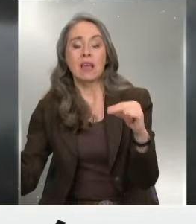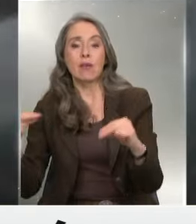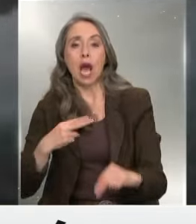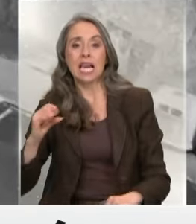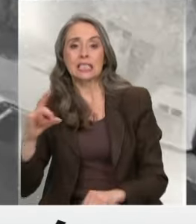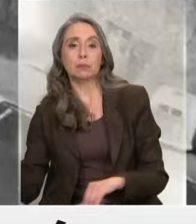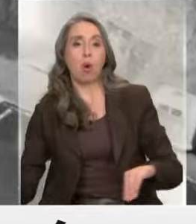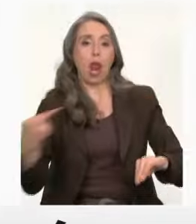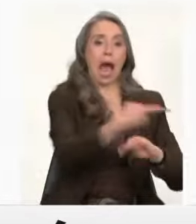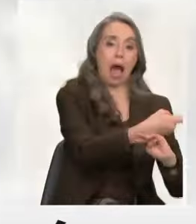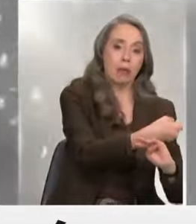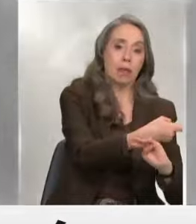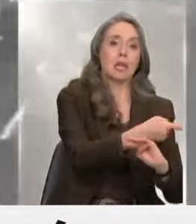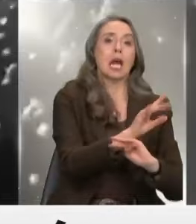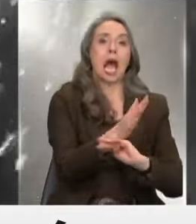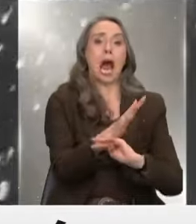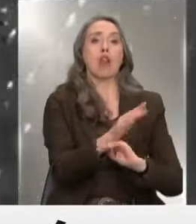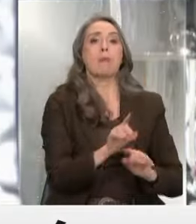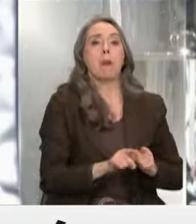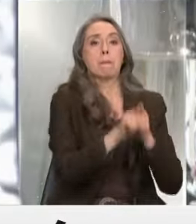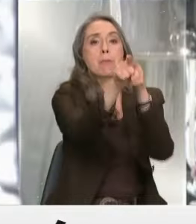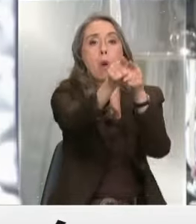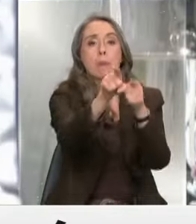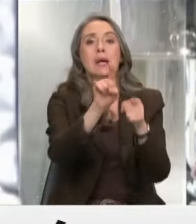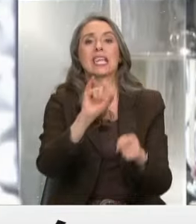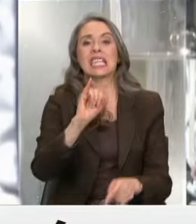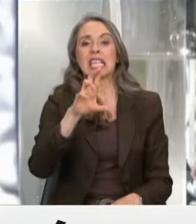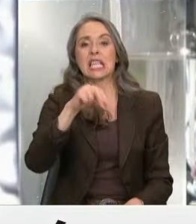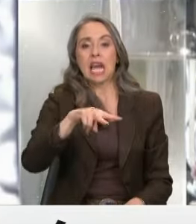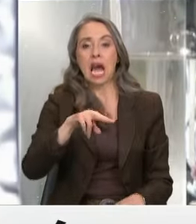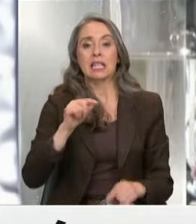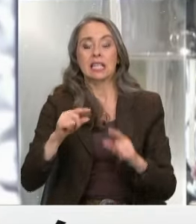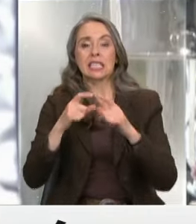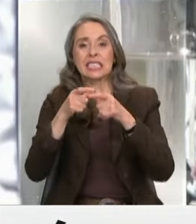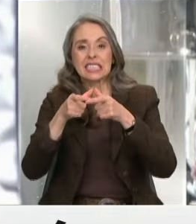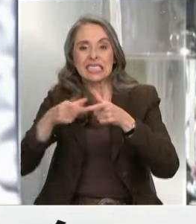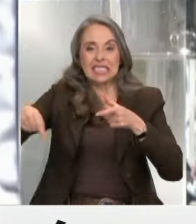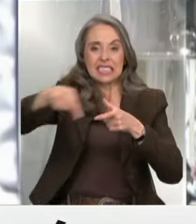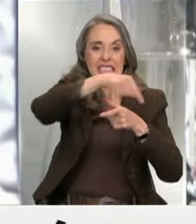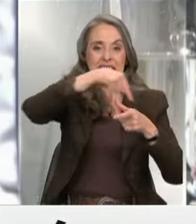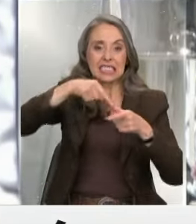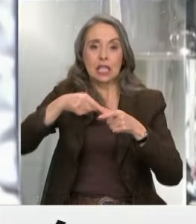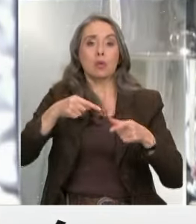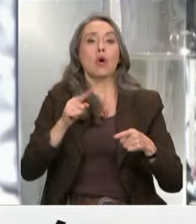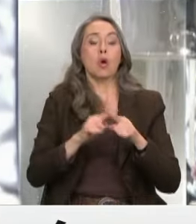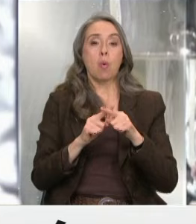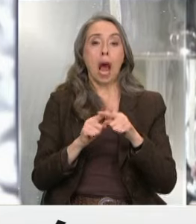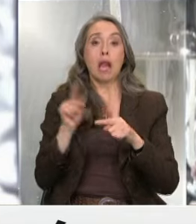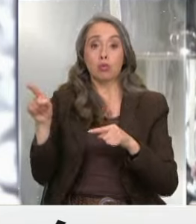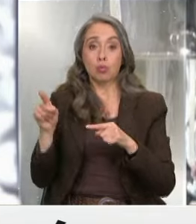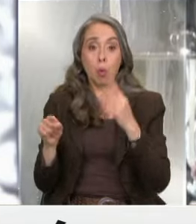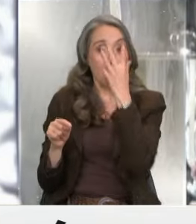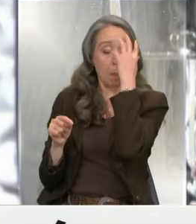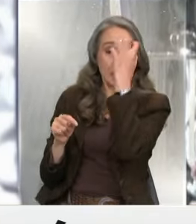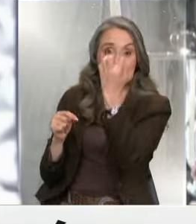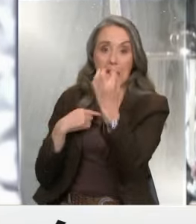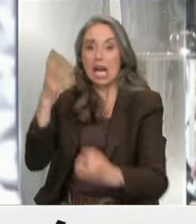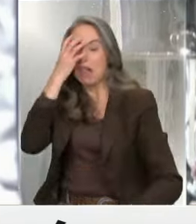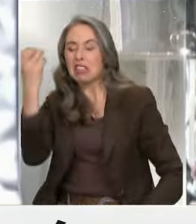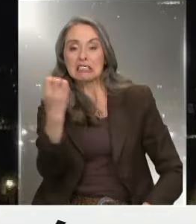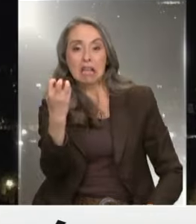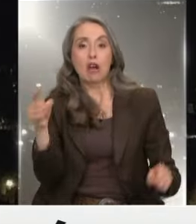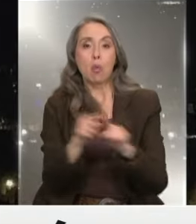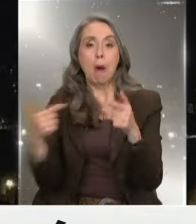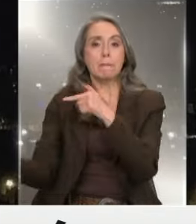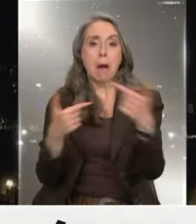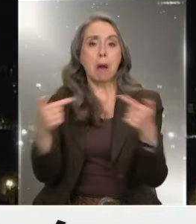de Hezbollah y la inminente ofensiva contra Irán. Este círculo mortal de violencia de ojo por ojo debe detenerse. El tiempo se